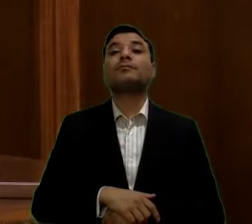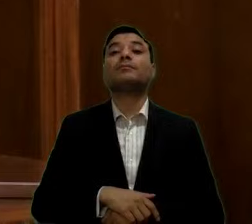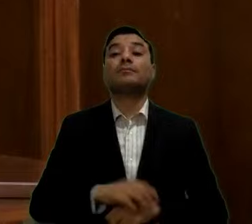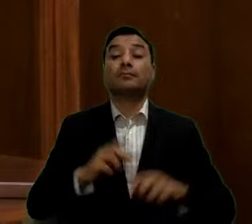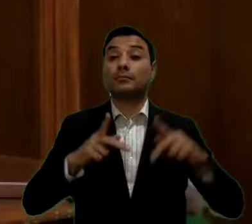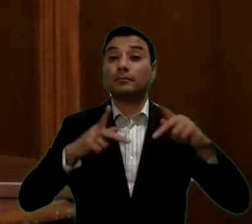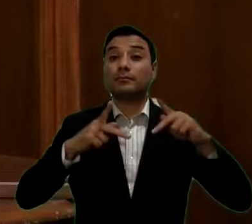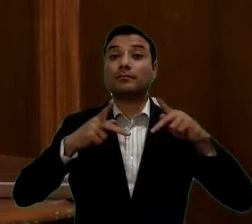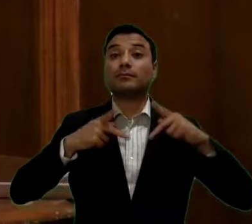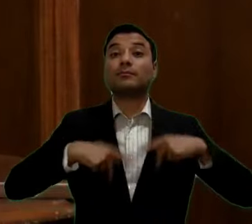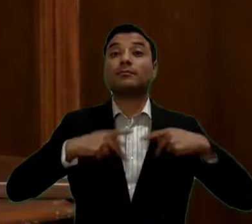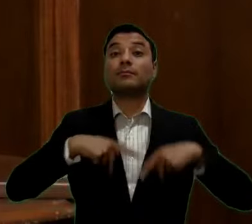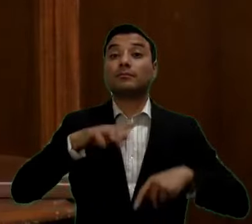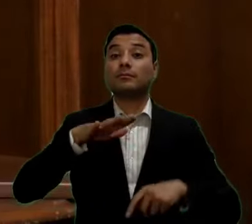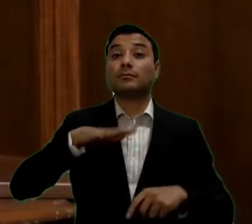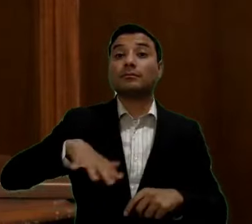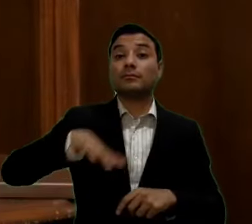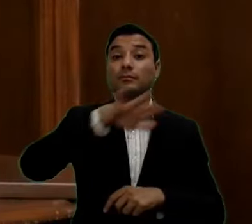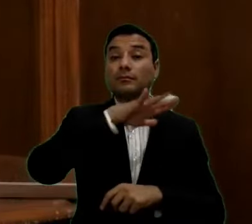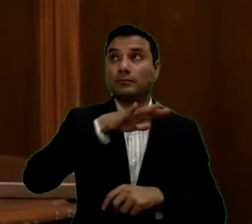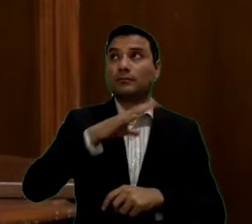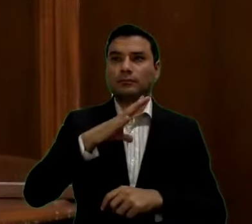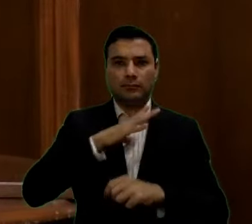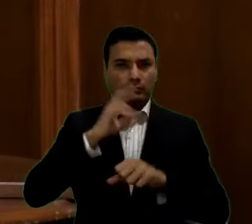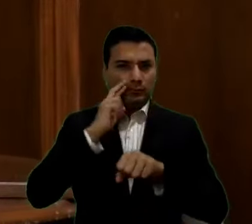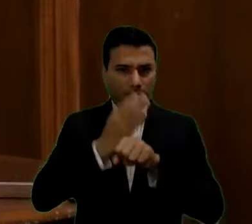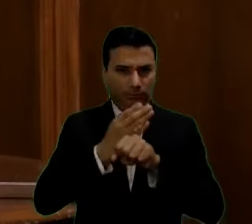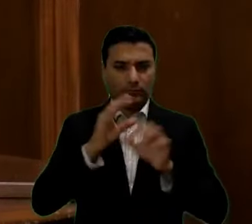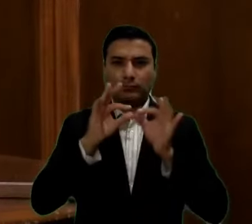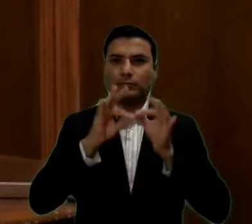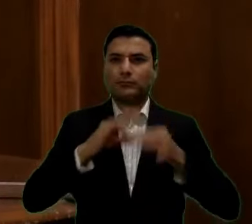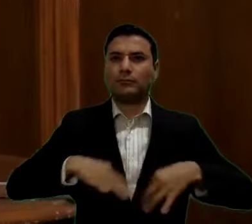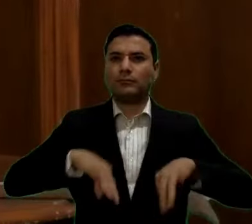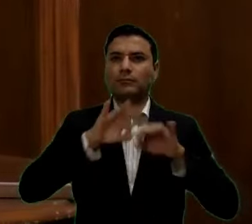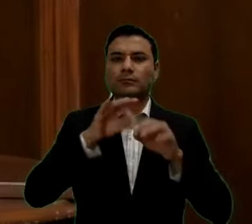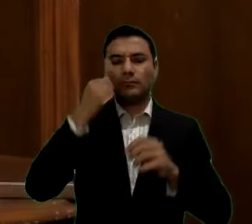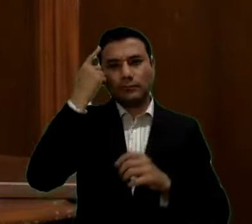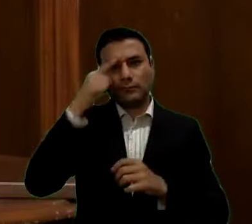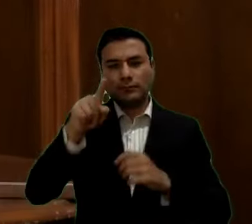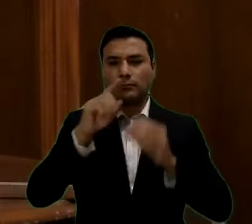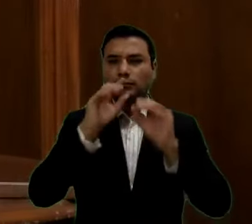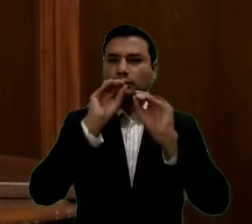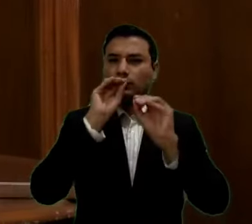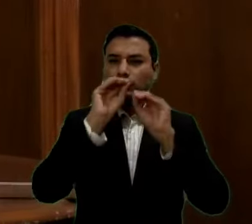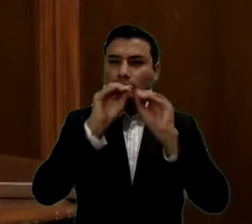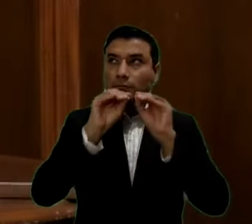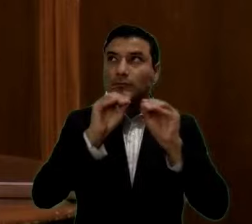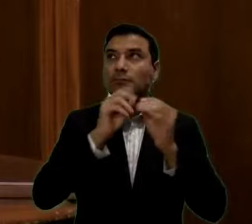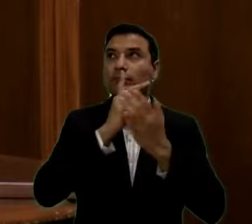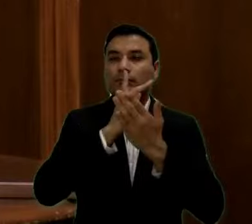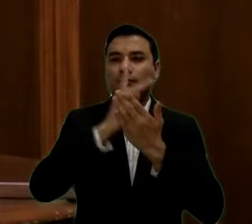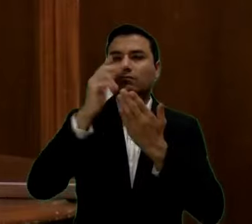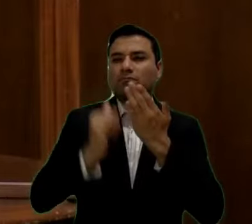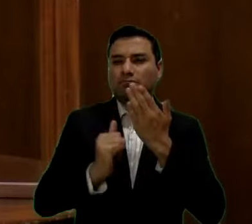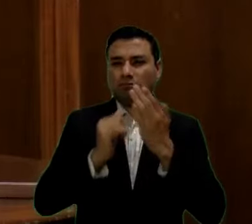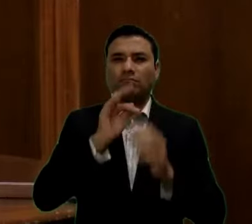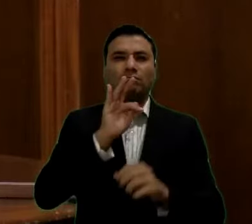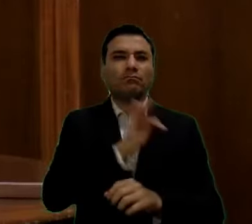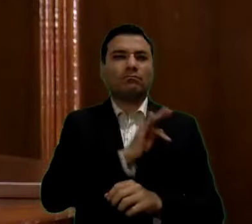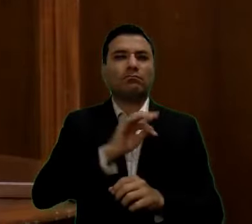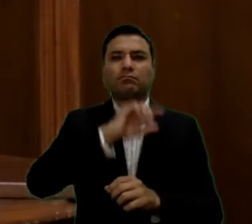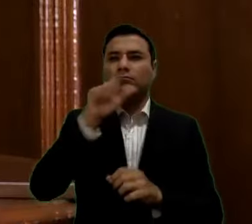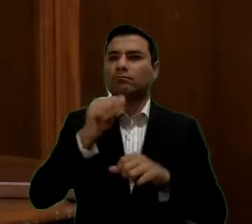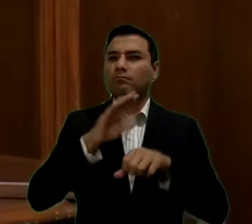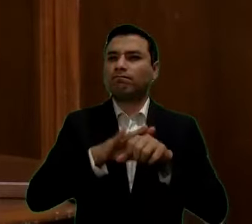papel relevante y sobre todo fundamental para la conformación de proyectos que generan más seguridad, pero